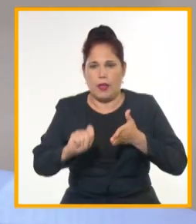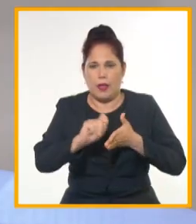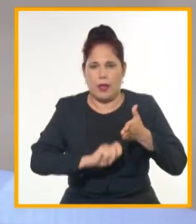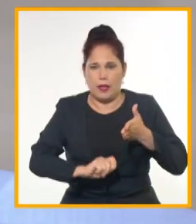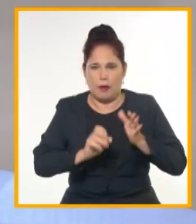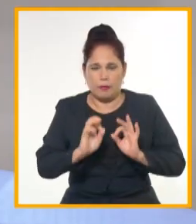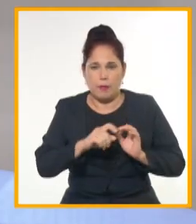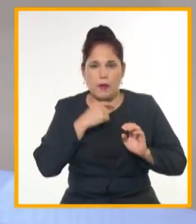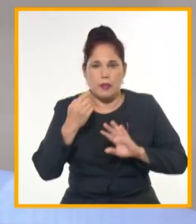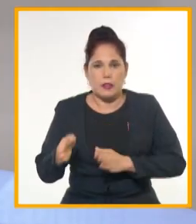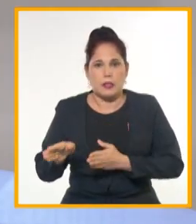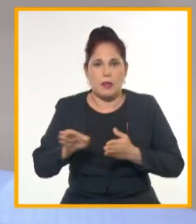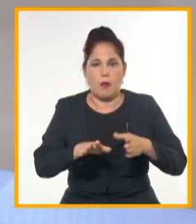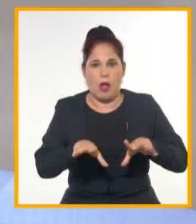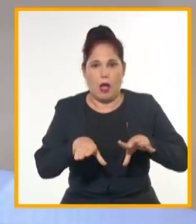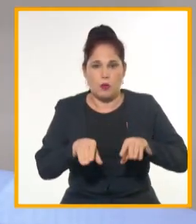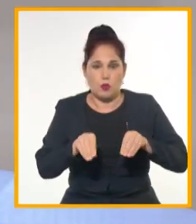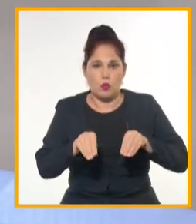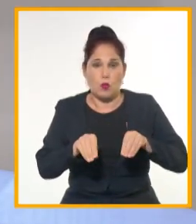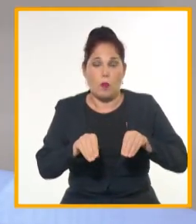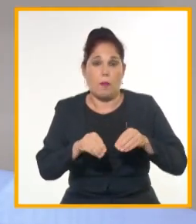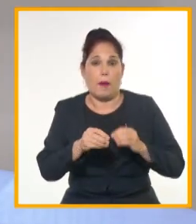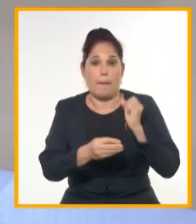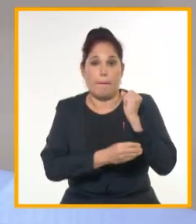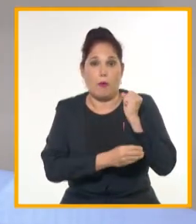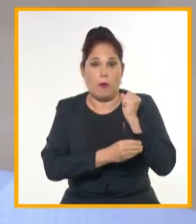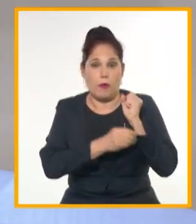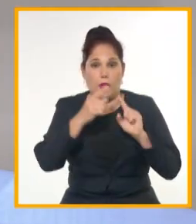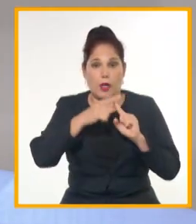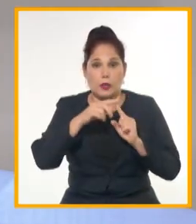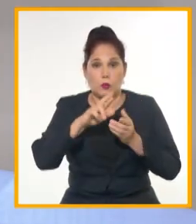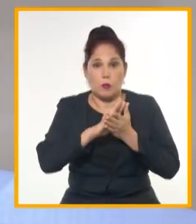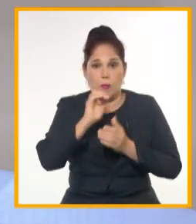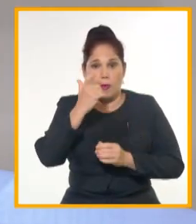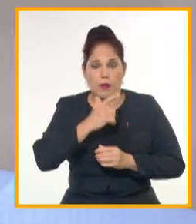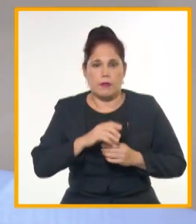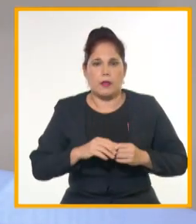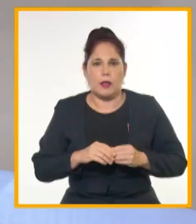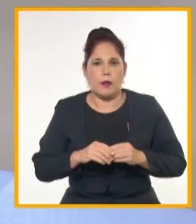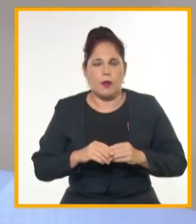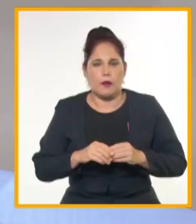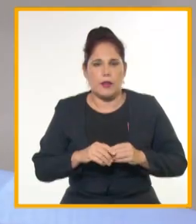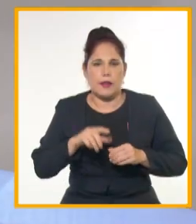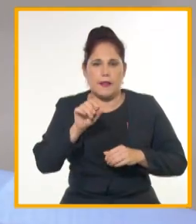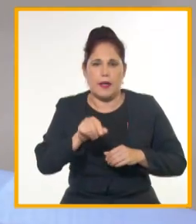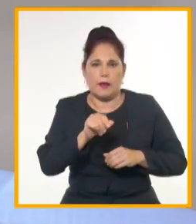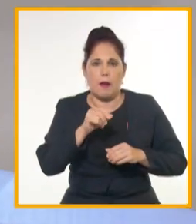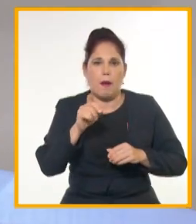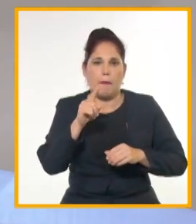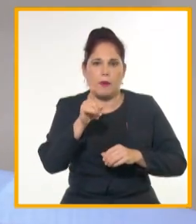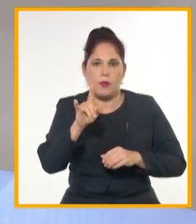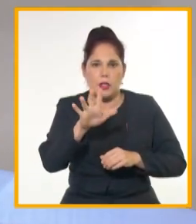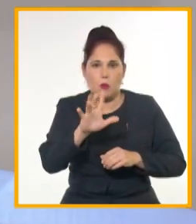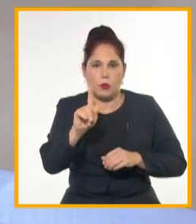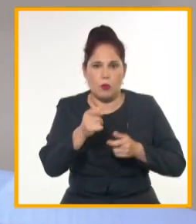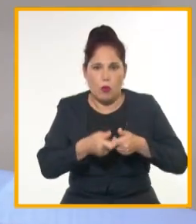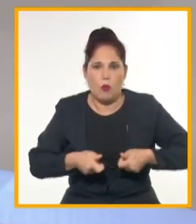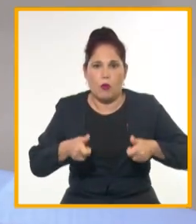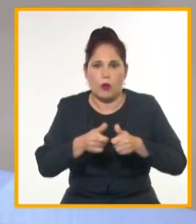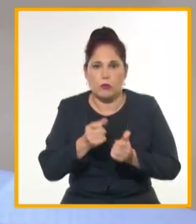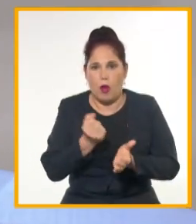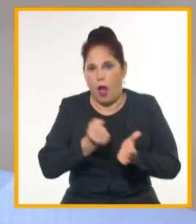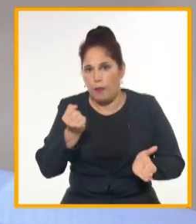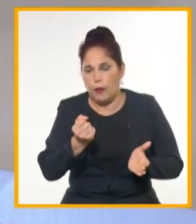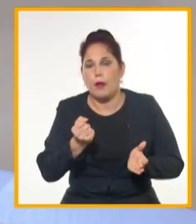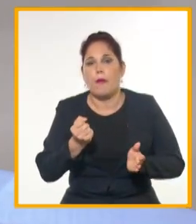fallece, asume el poder su vicepresidente Truman, se aprueba después en el año 51 en el Congreso una